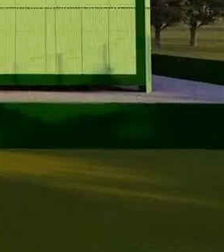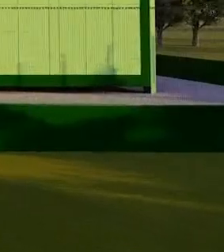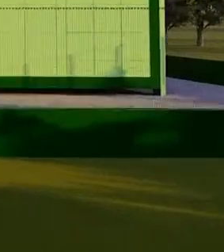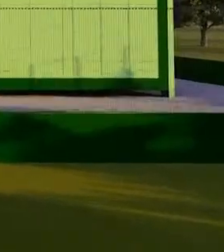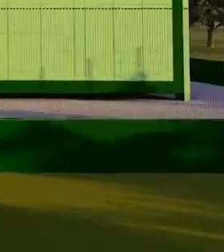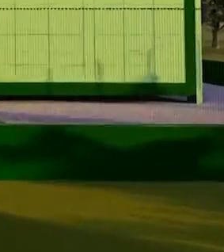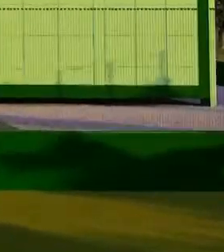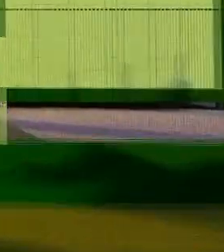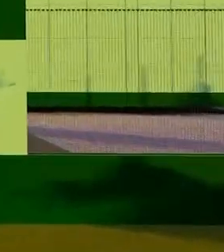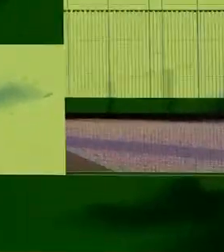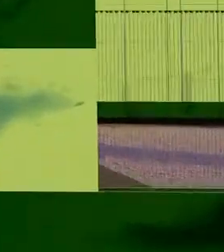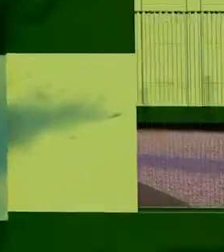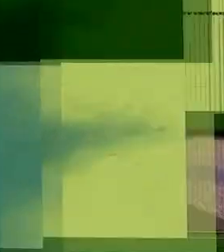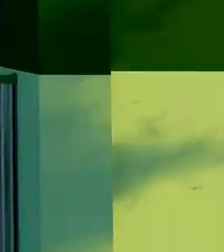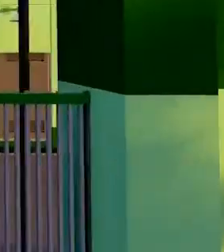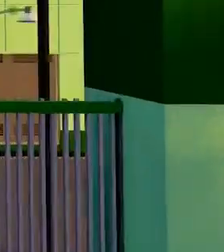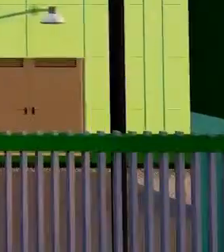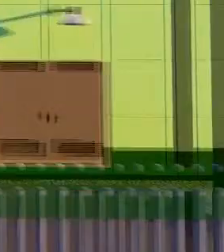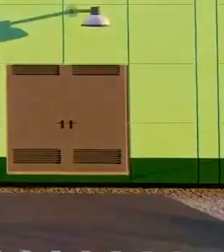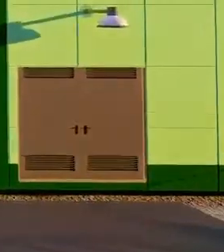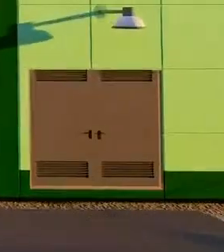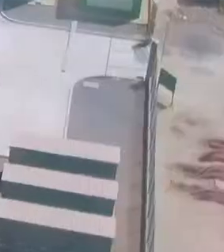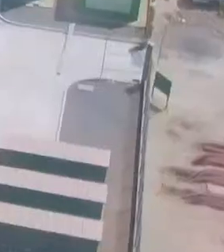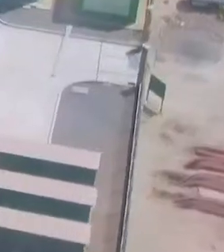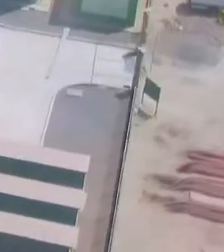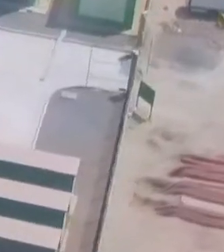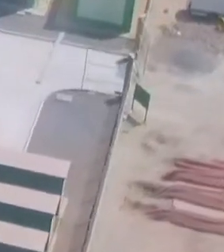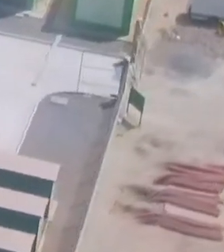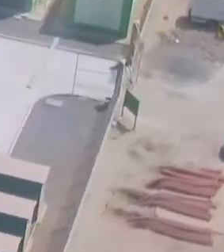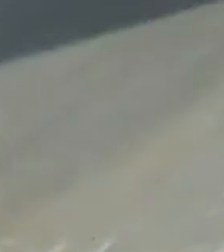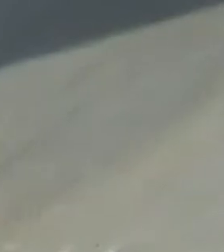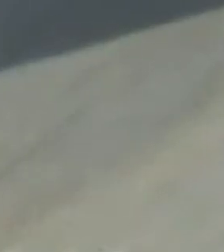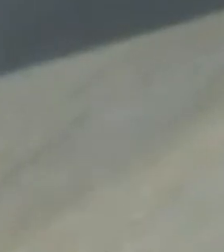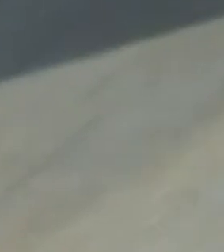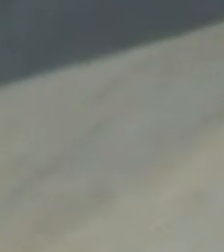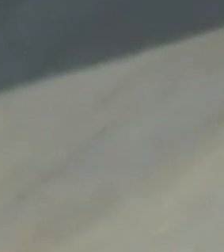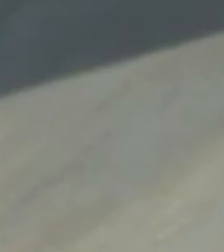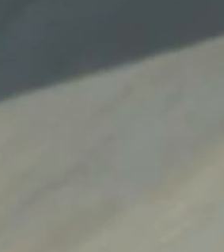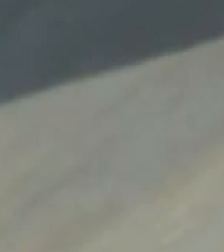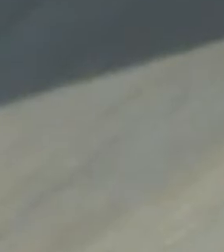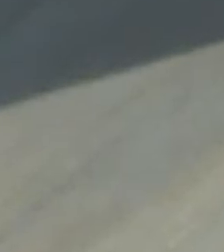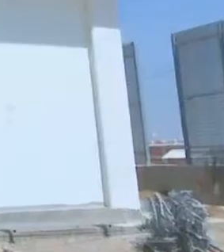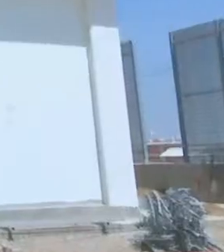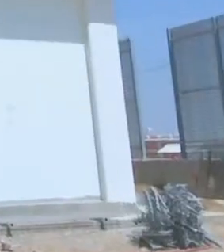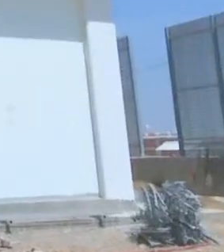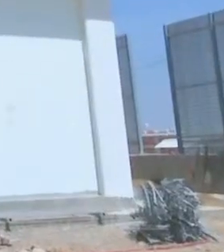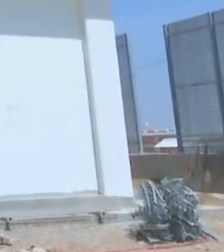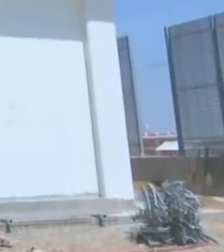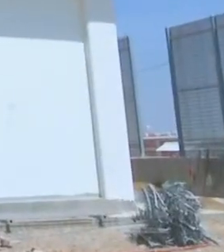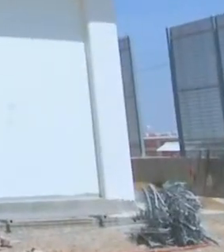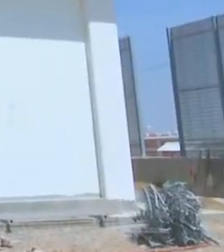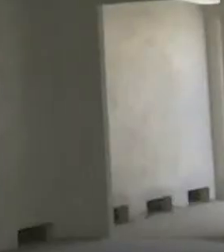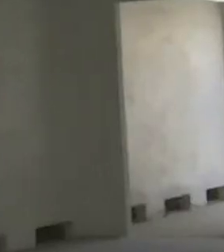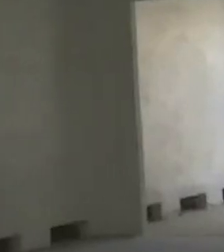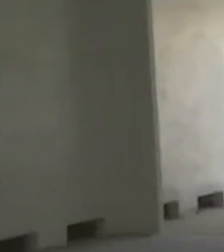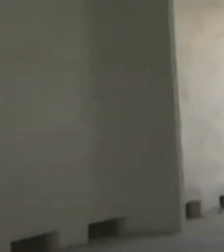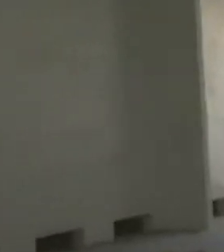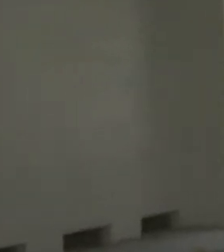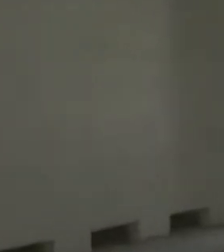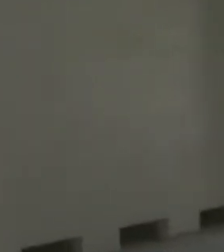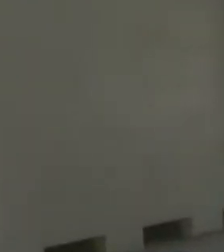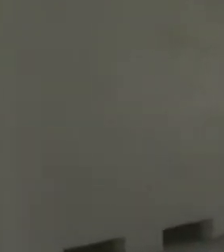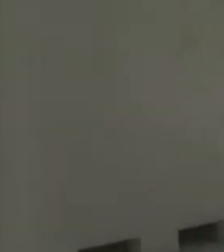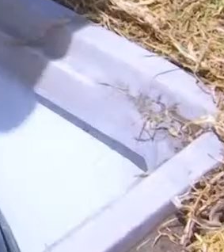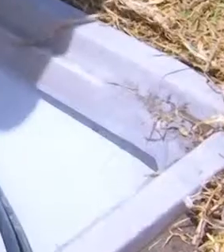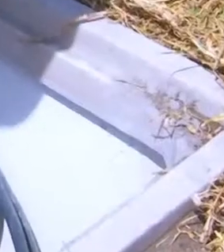1. En las redes eléctricas, voz y datos, se trabaja en el detallado, interior como exterior, de la caseta de control y caseta